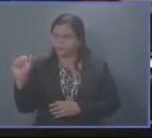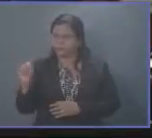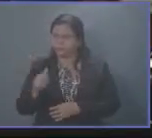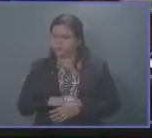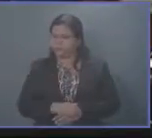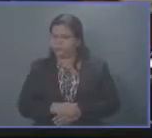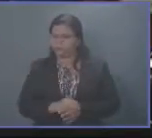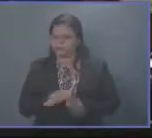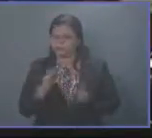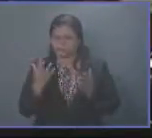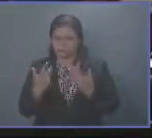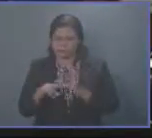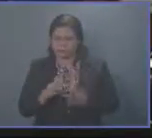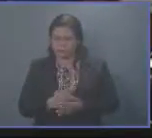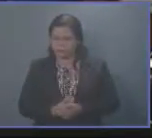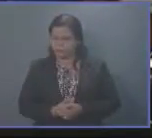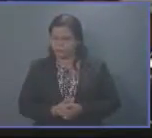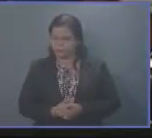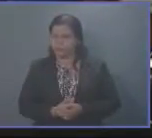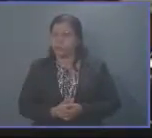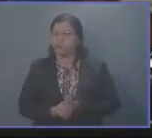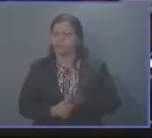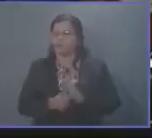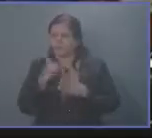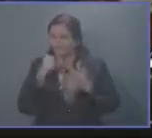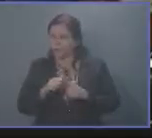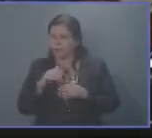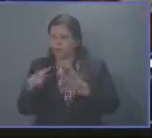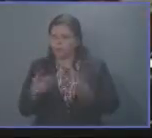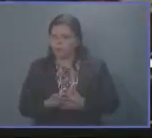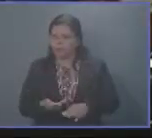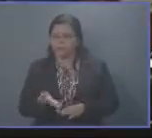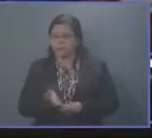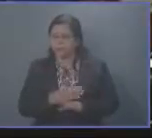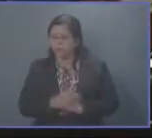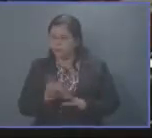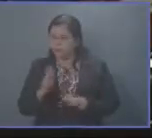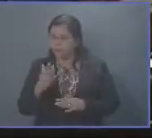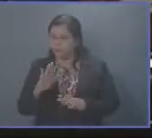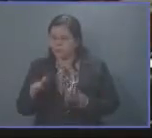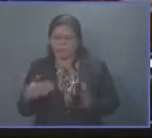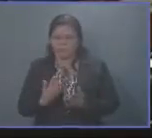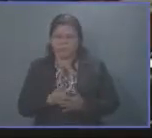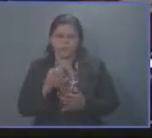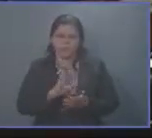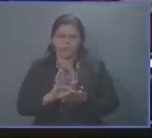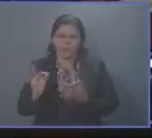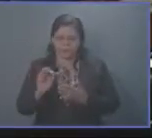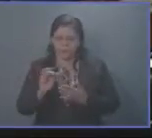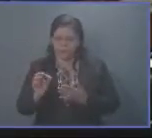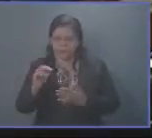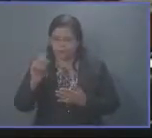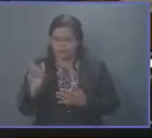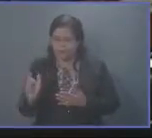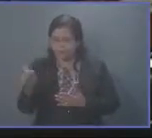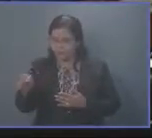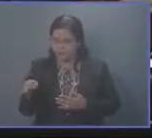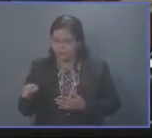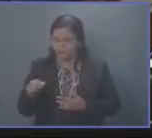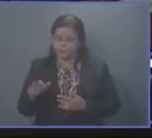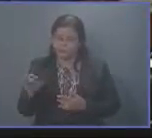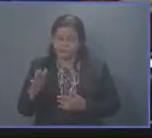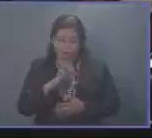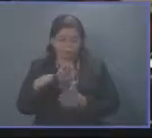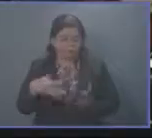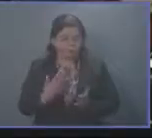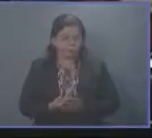otra modalidad de crédito independiente del que se genere con el uso de la tarjeta de crédito y que utilice el